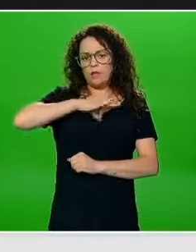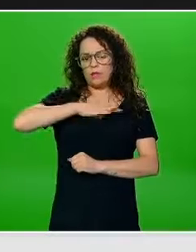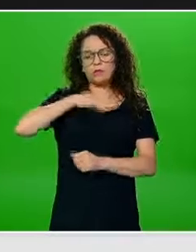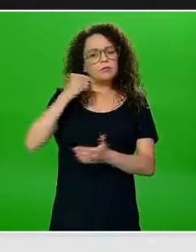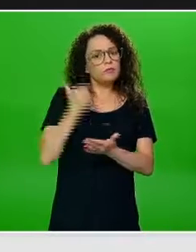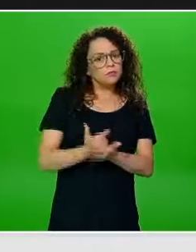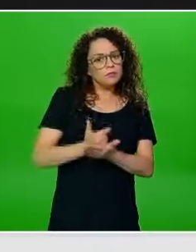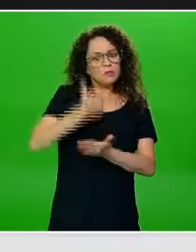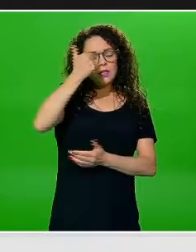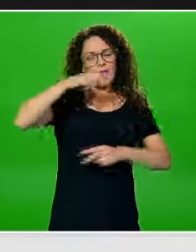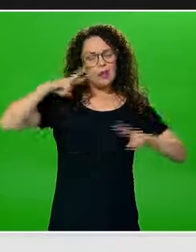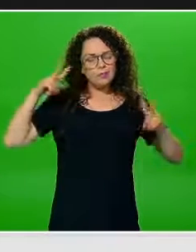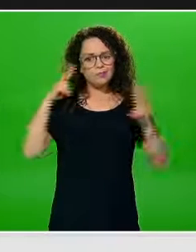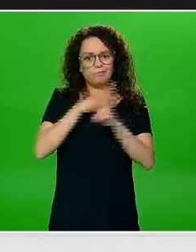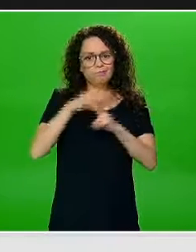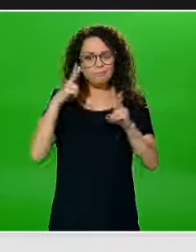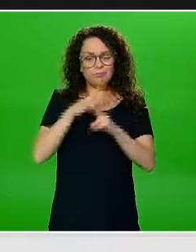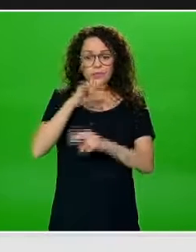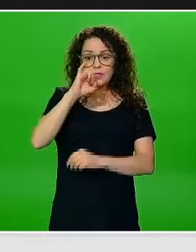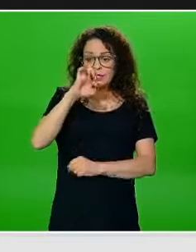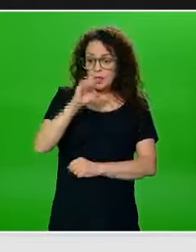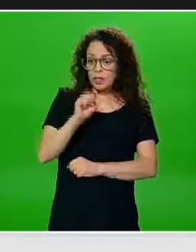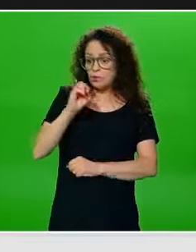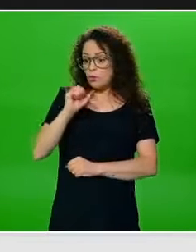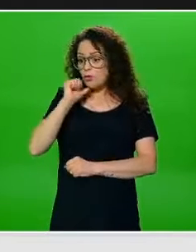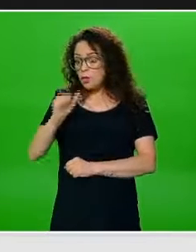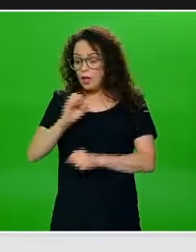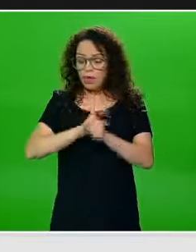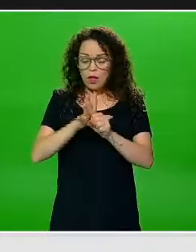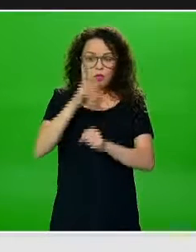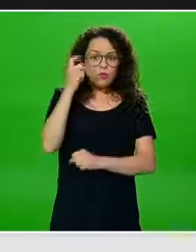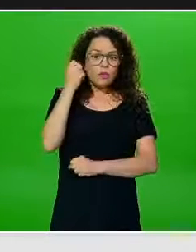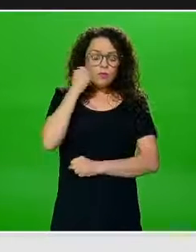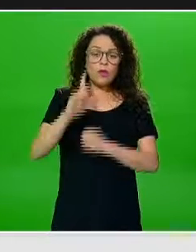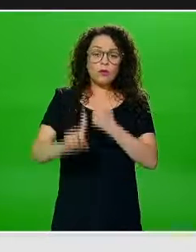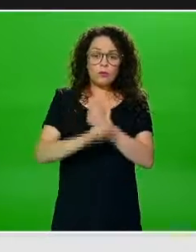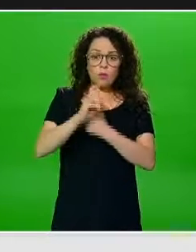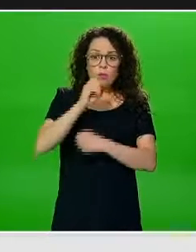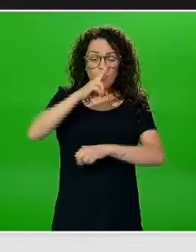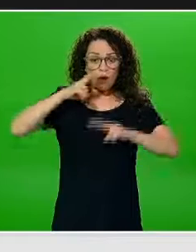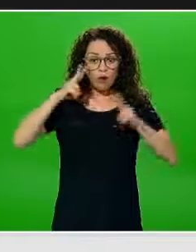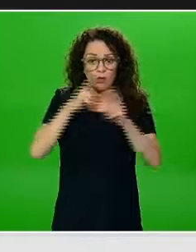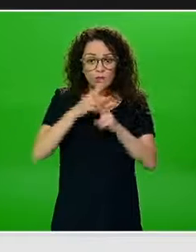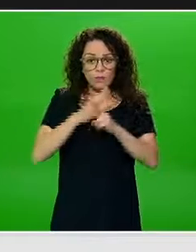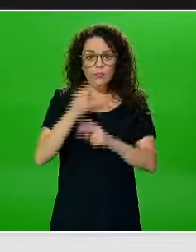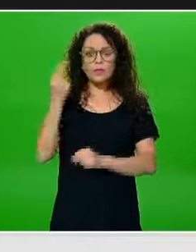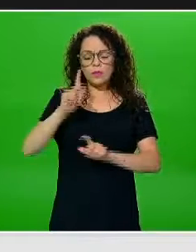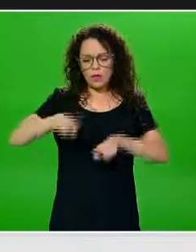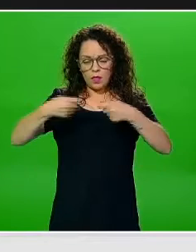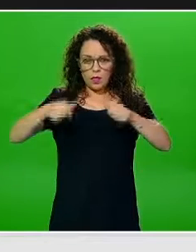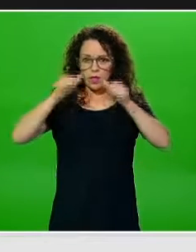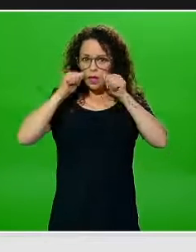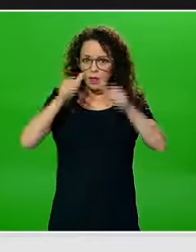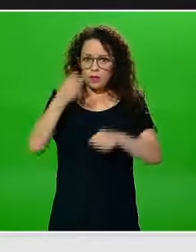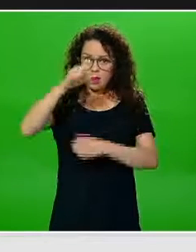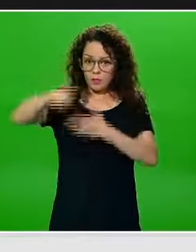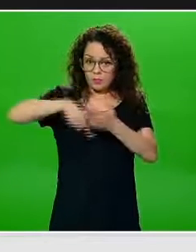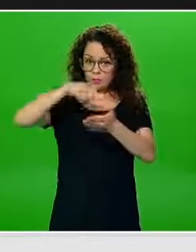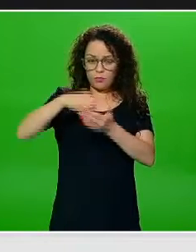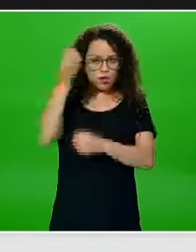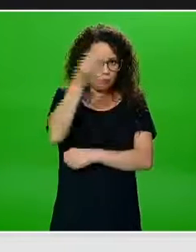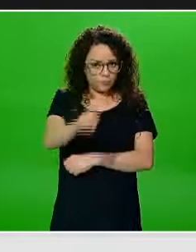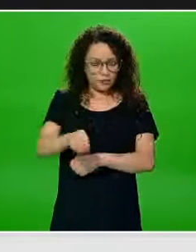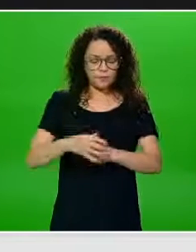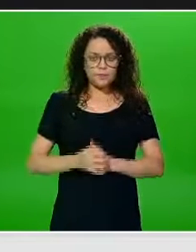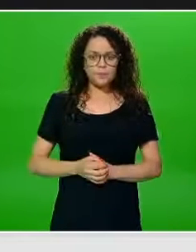sea, independientemente que fuera o no COVID, estas personas podían acudir y atenderse en estas unidades. ¿Qué pasa cuando la